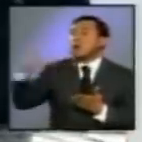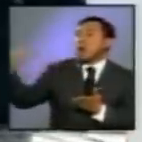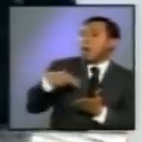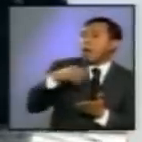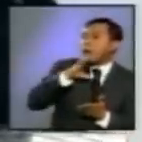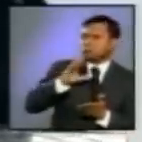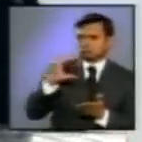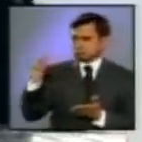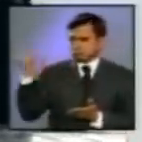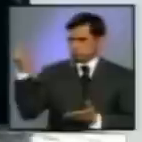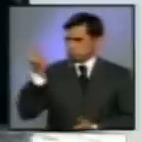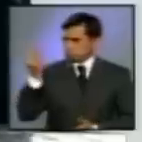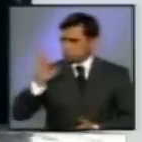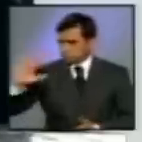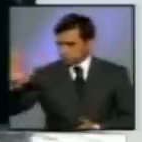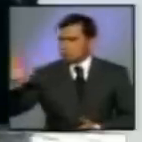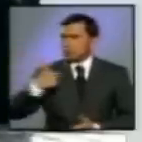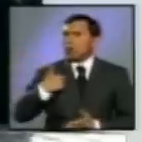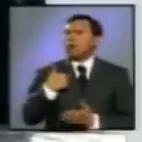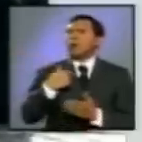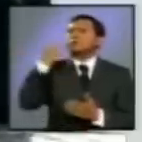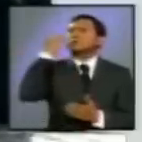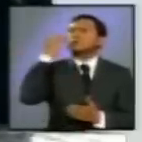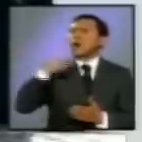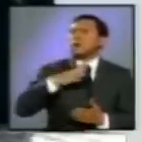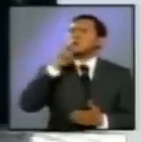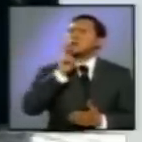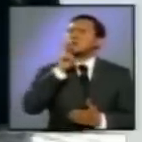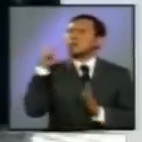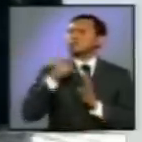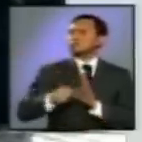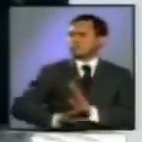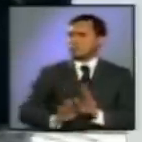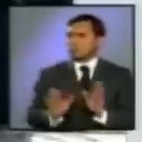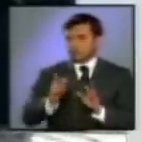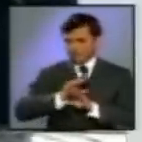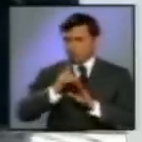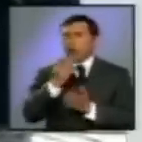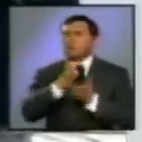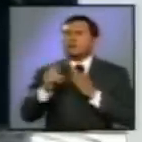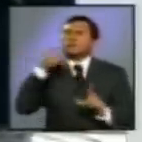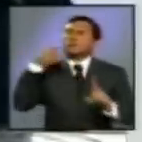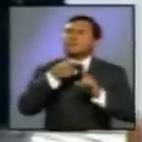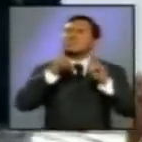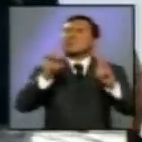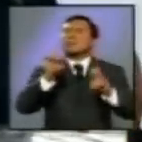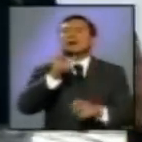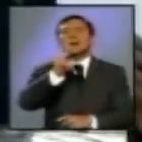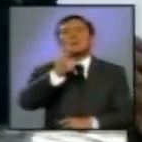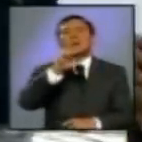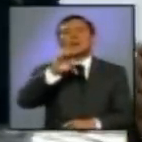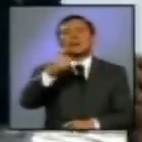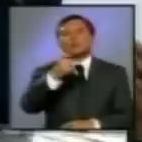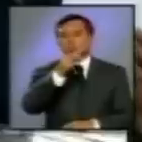mismos. Quiero plantear muy firmemente mi posición respecto a Pemex y la Comisión Federal de Electricidad. Quiero